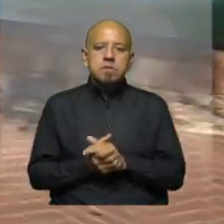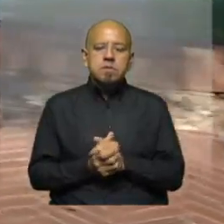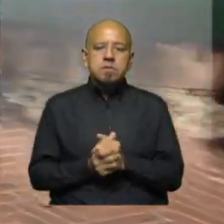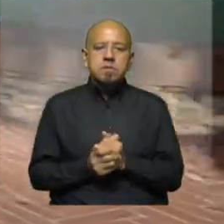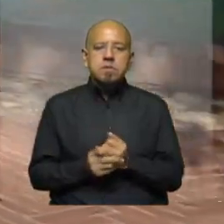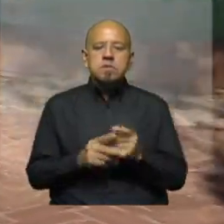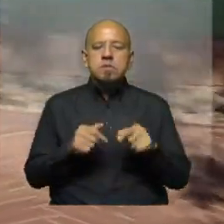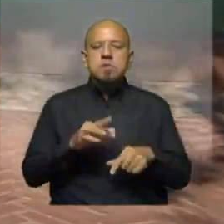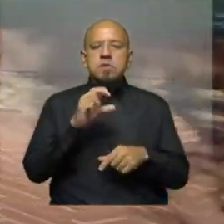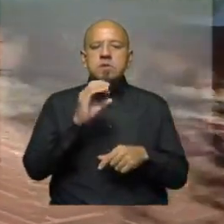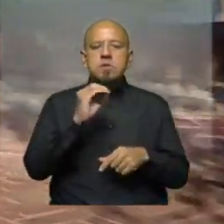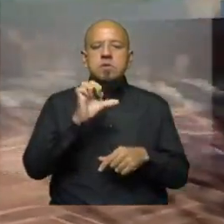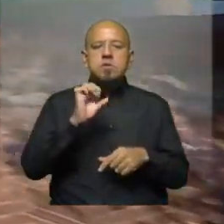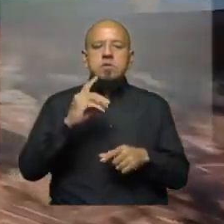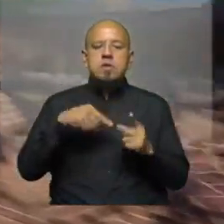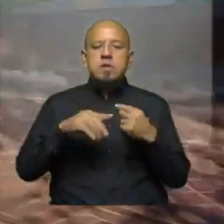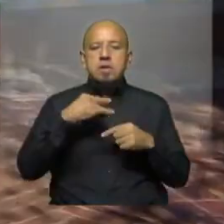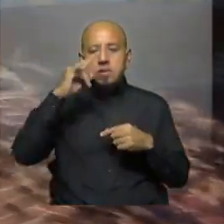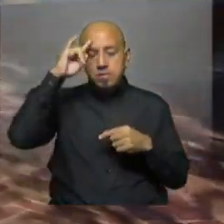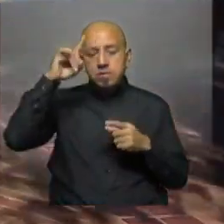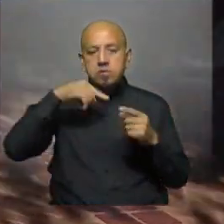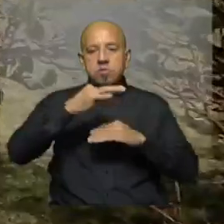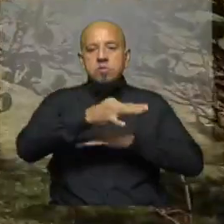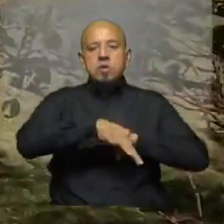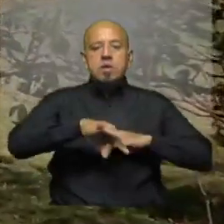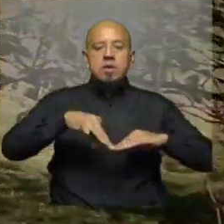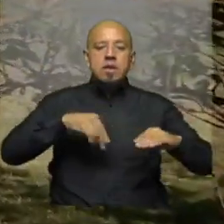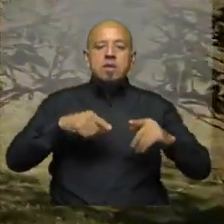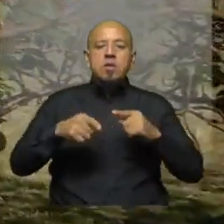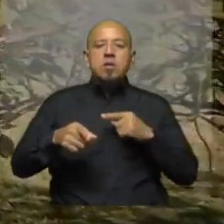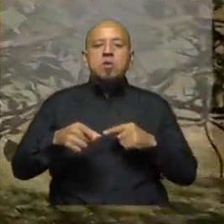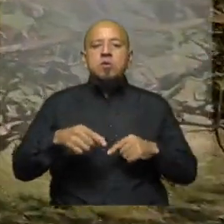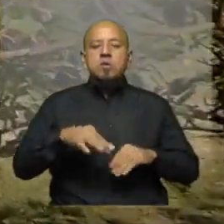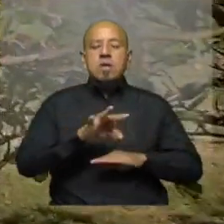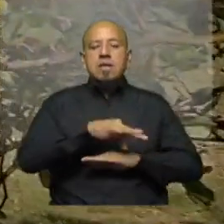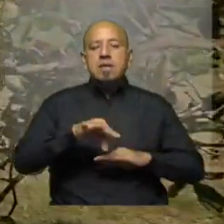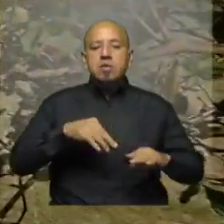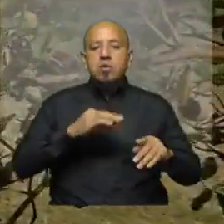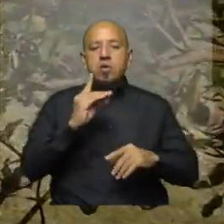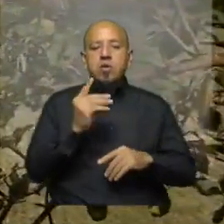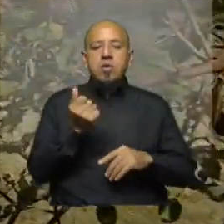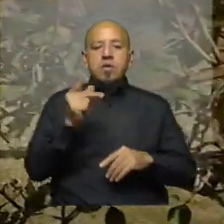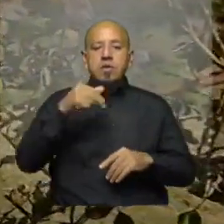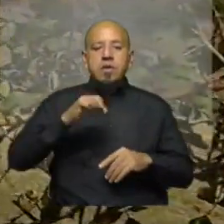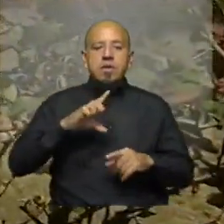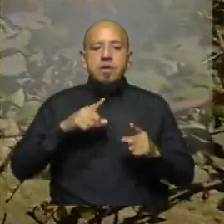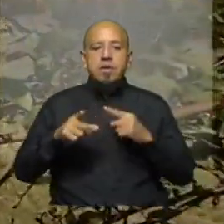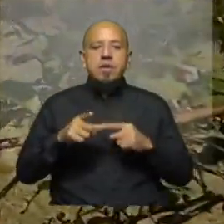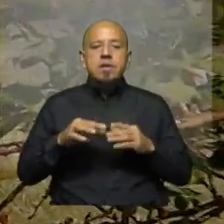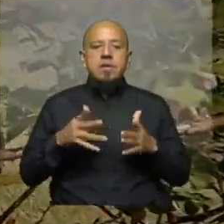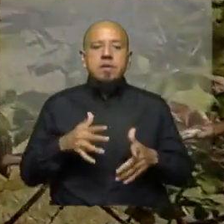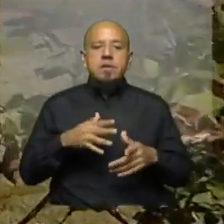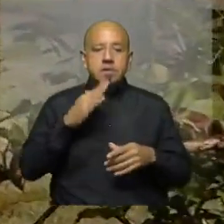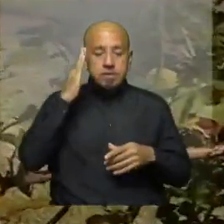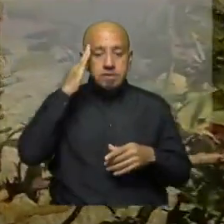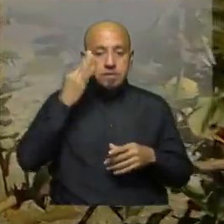En el Rosedal del Prado con el arquitecto Daniel de León, que también es